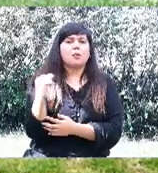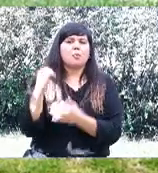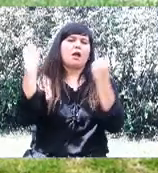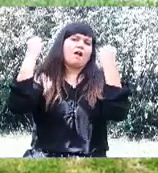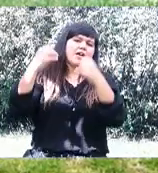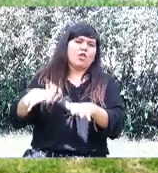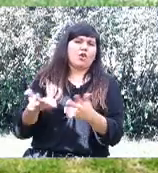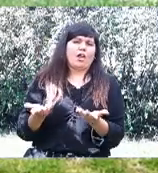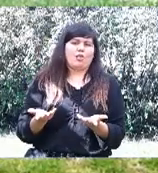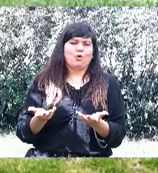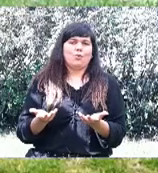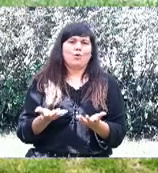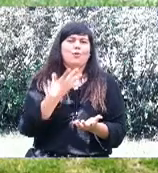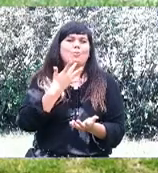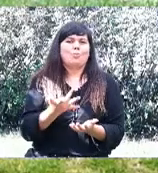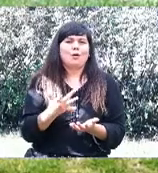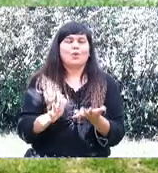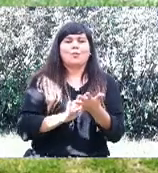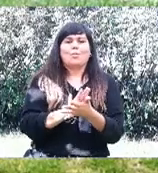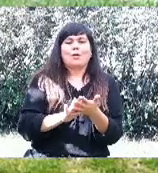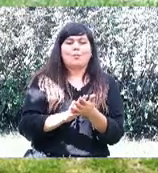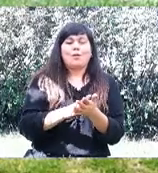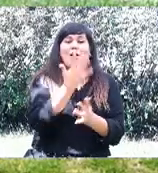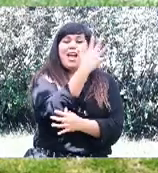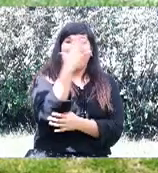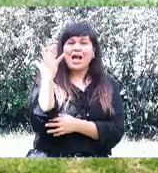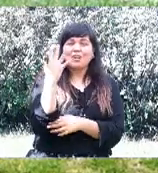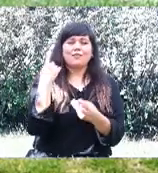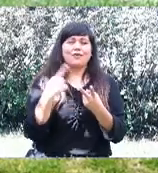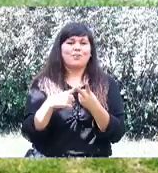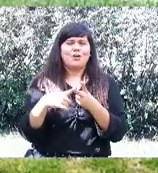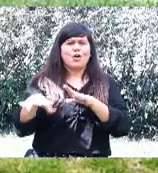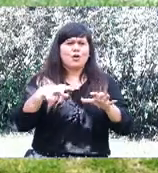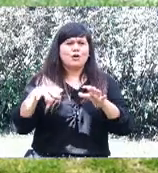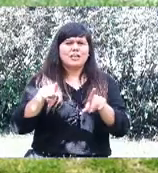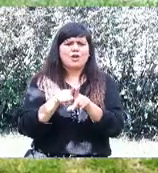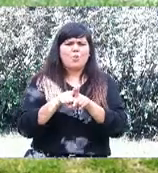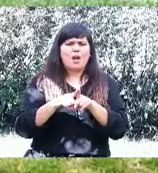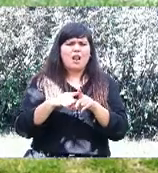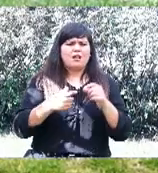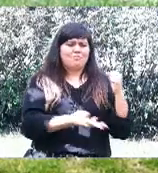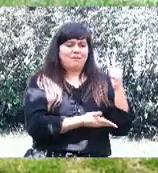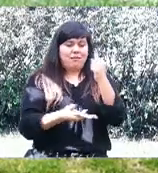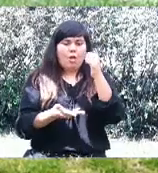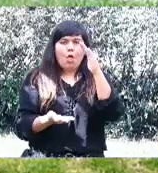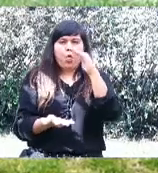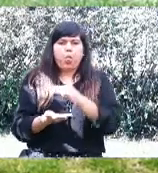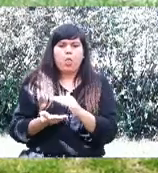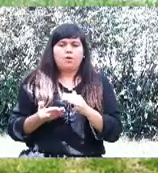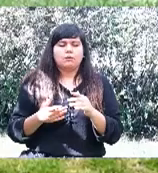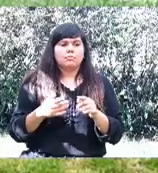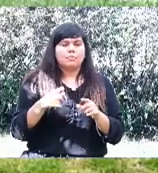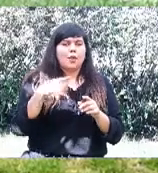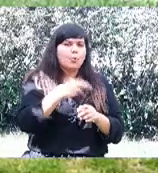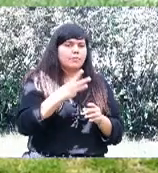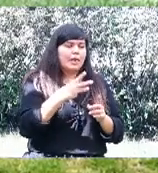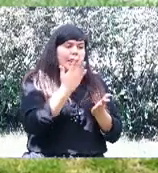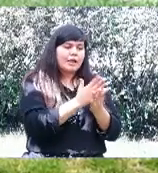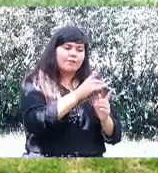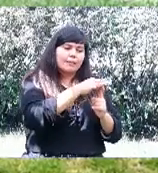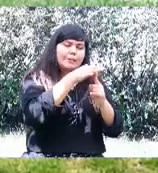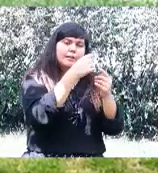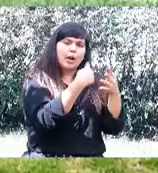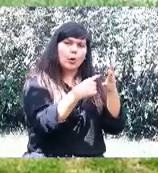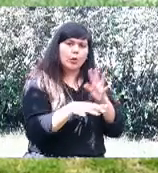medio abandonado Porque si ponemos árboles si ponemos cosas que son intensivas en costo la municipalidad tiene que priorizar en otras cosas Obviamente que esa